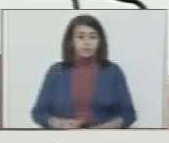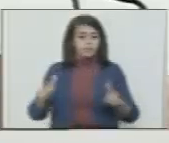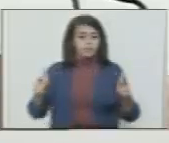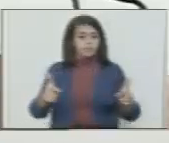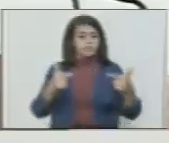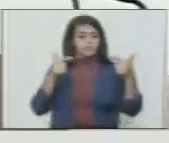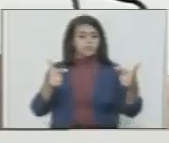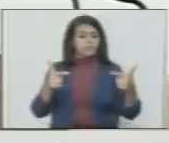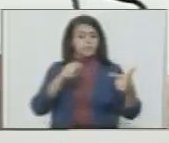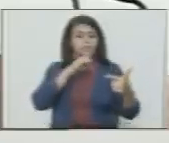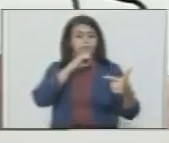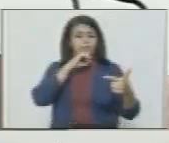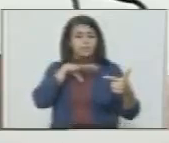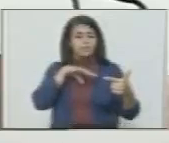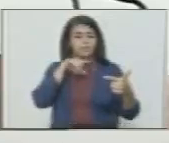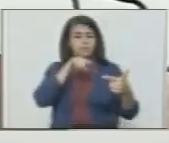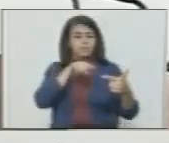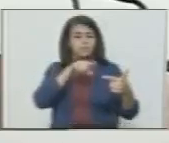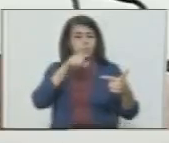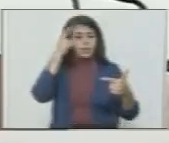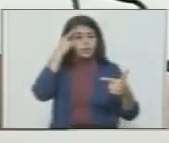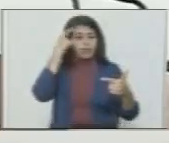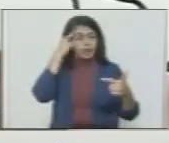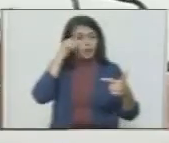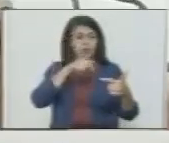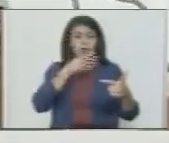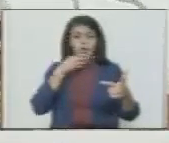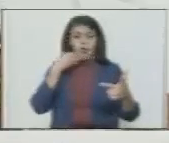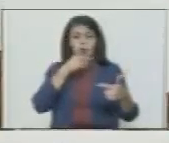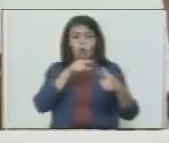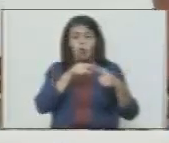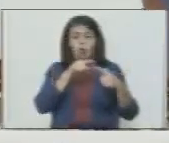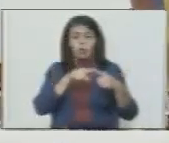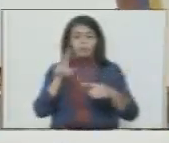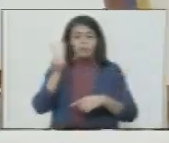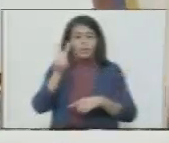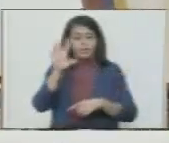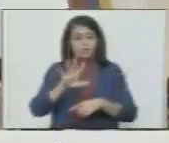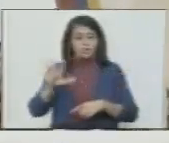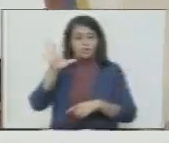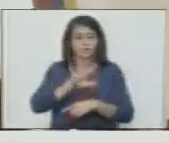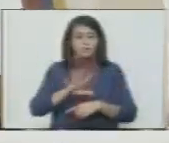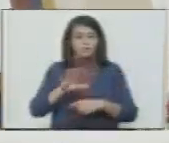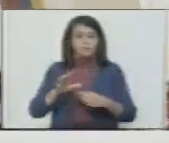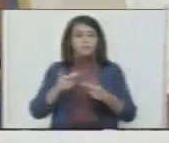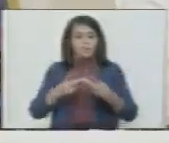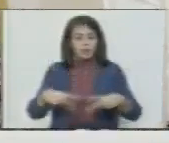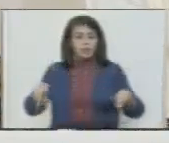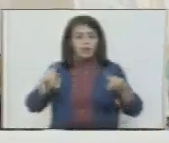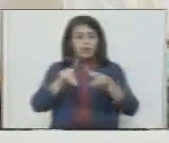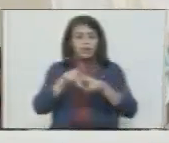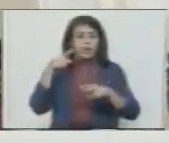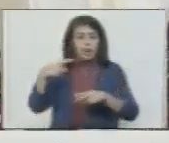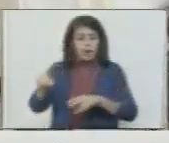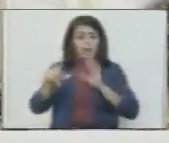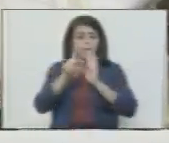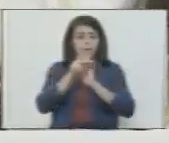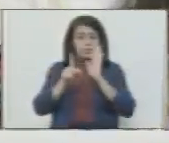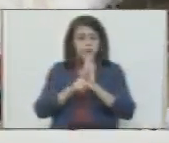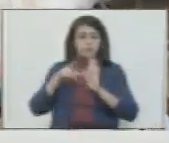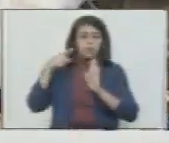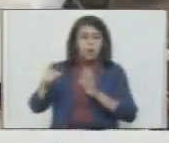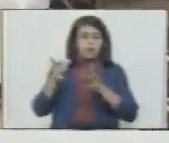Los enemigos históricos saben que en esta juventud venezolana residen los valores y